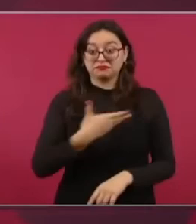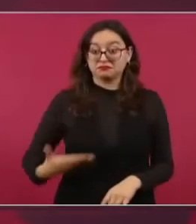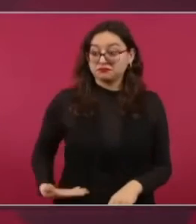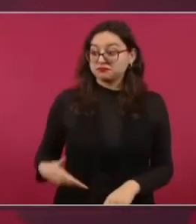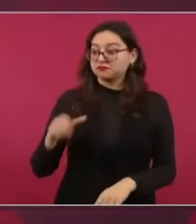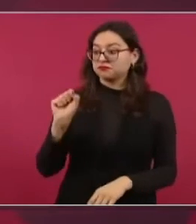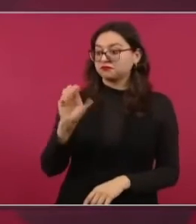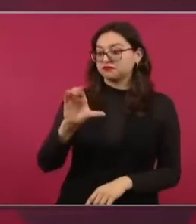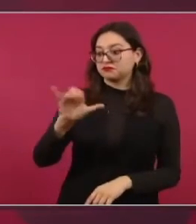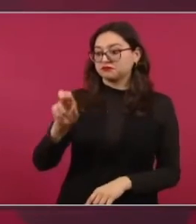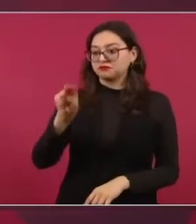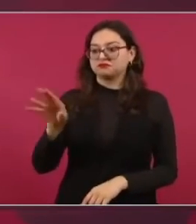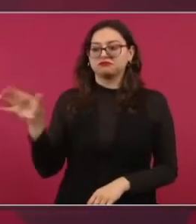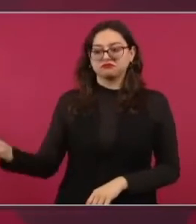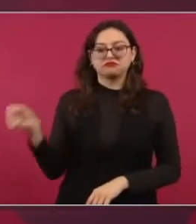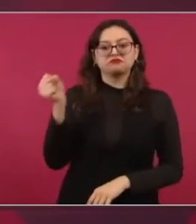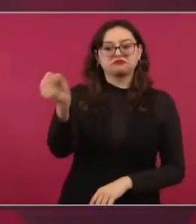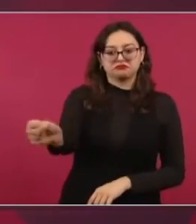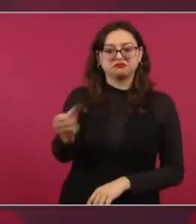El presidente.